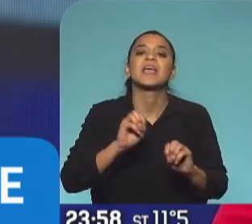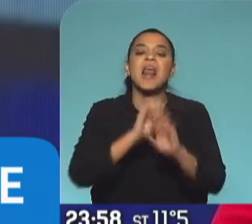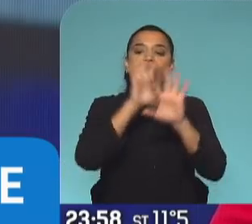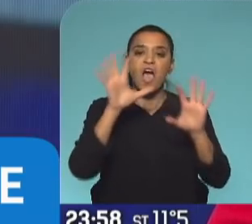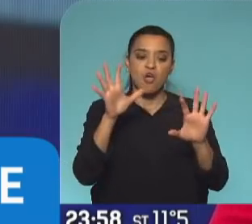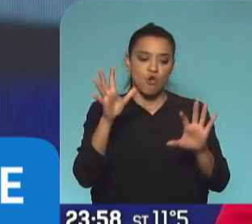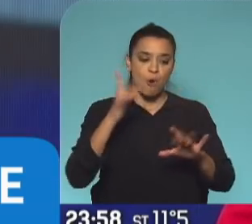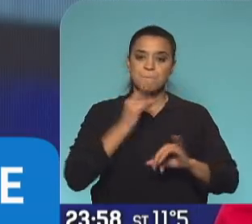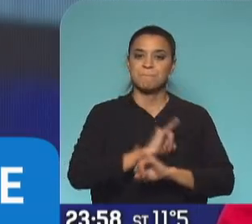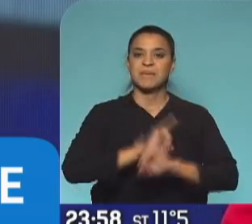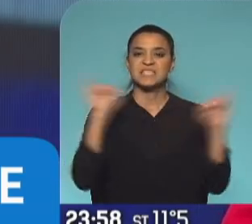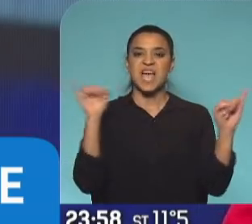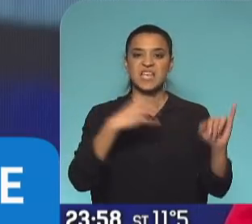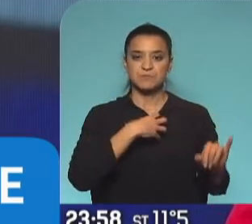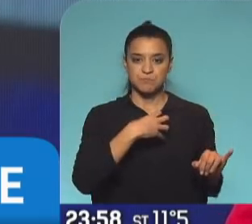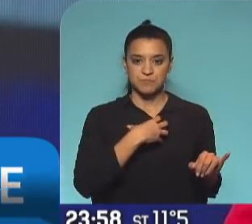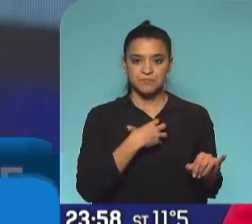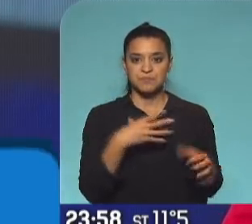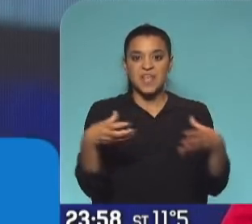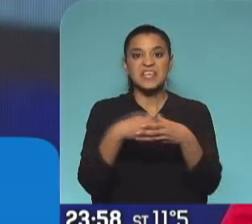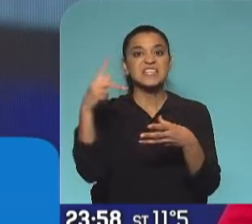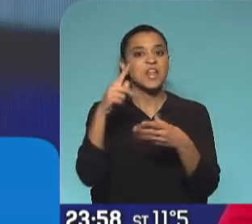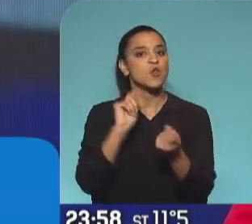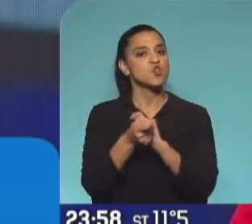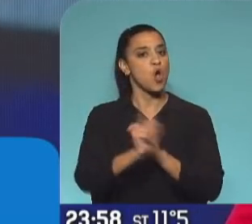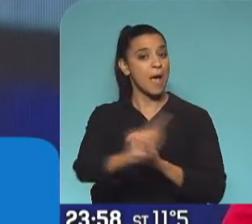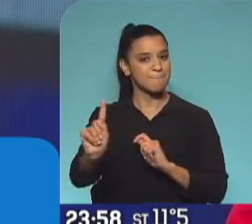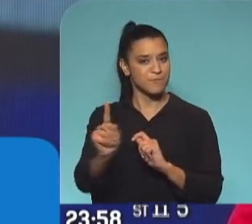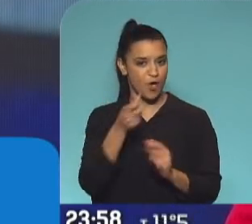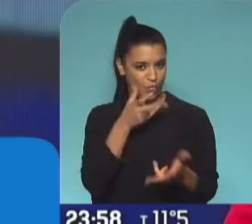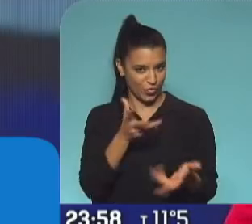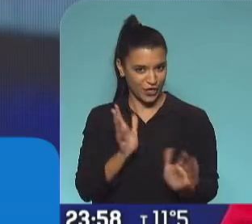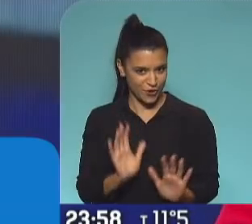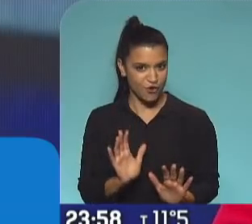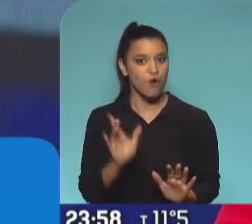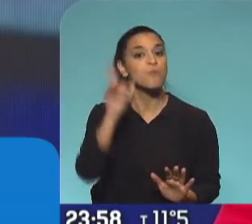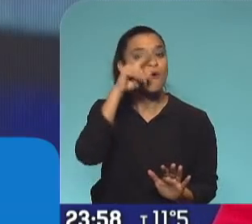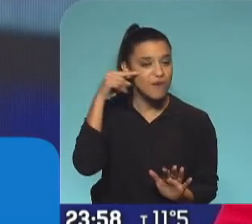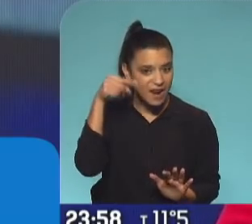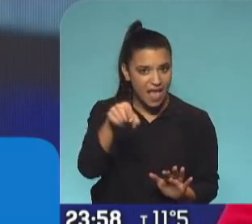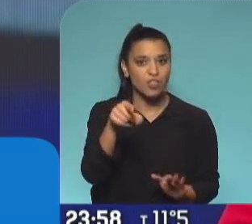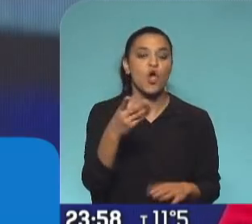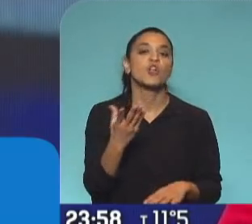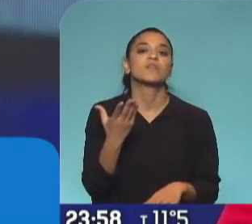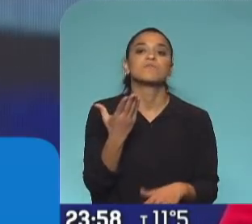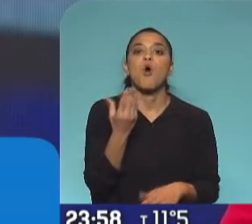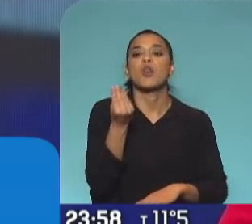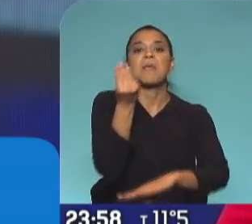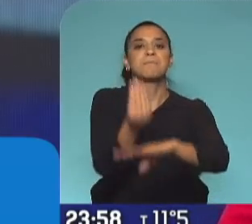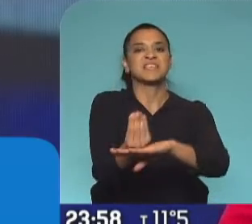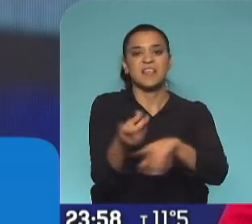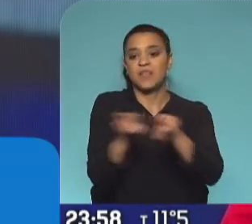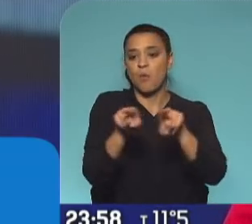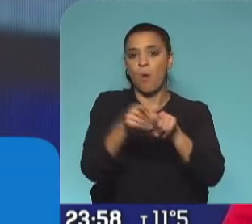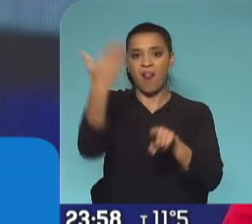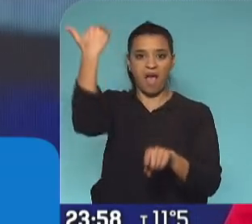un mensaje de esperanza. El kirchnerismo no cambió, diciendo Alberto Fernández representa el pasado,